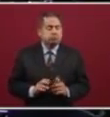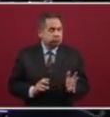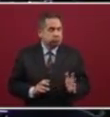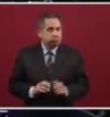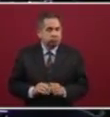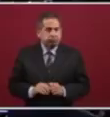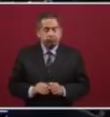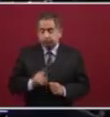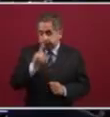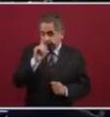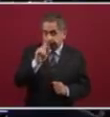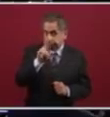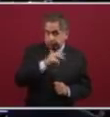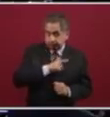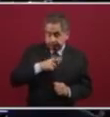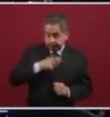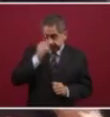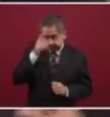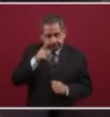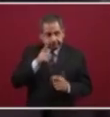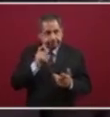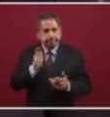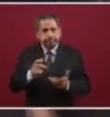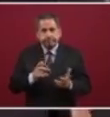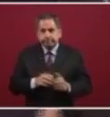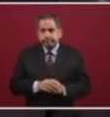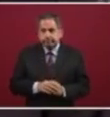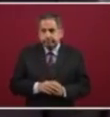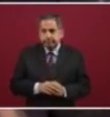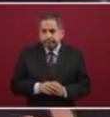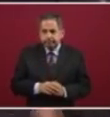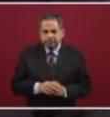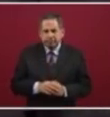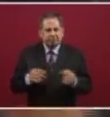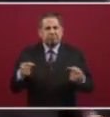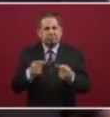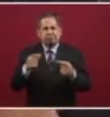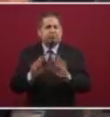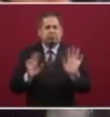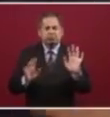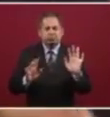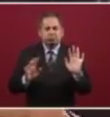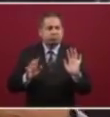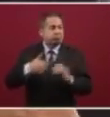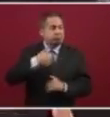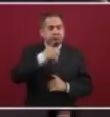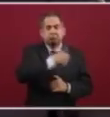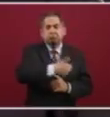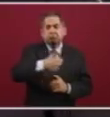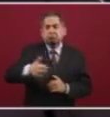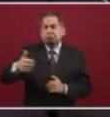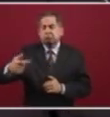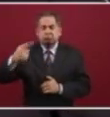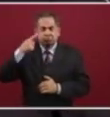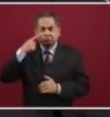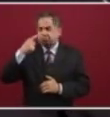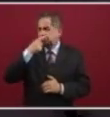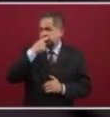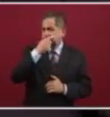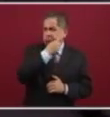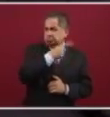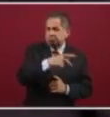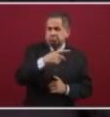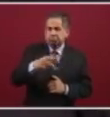no debemos de confrontarnos por eso, que cada quien tenga